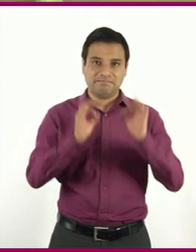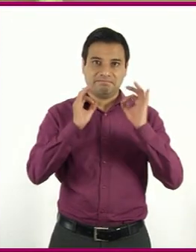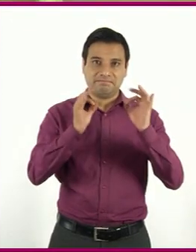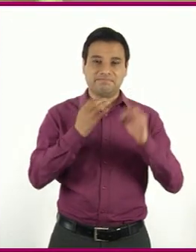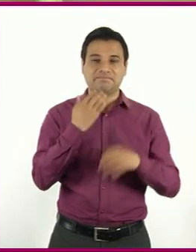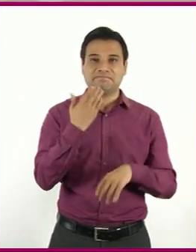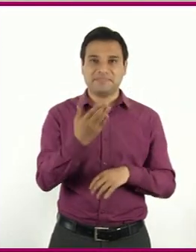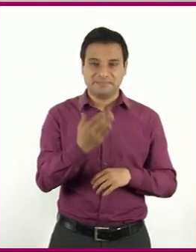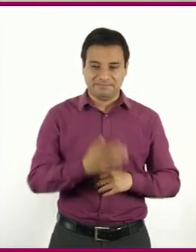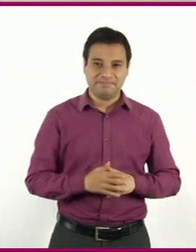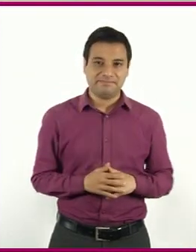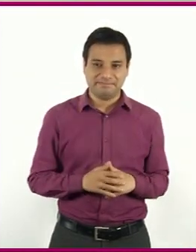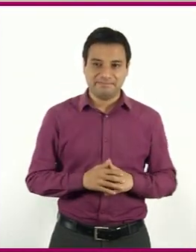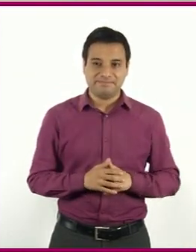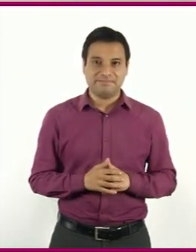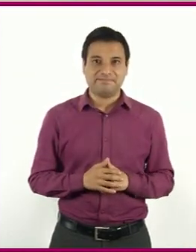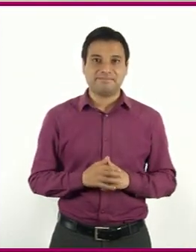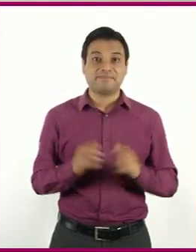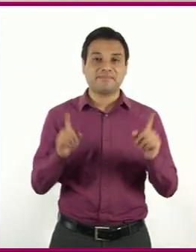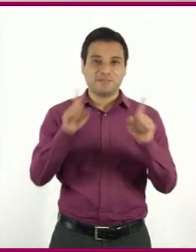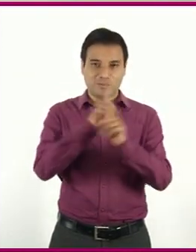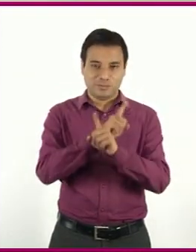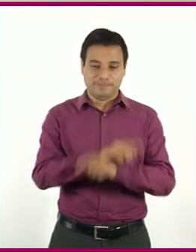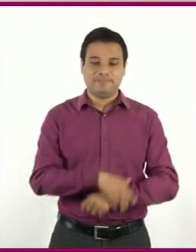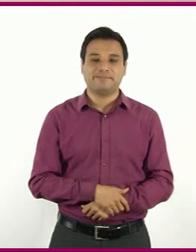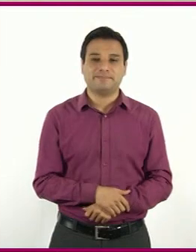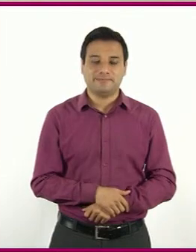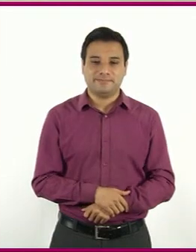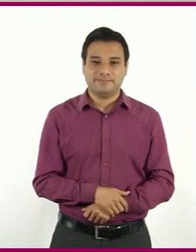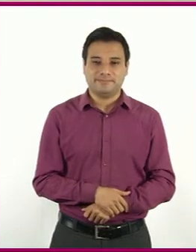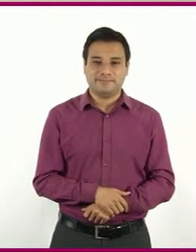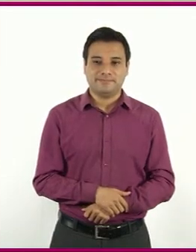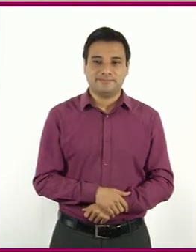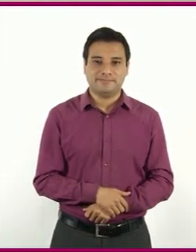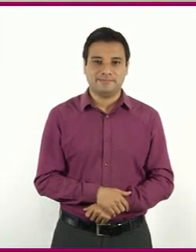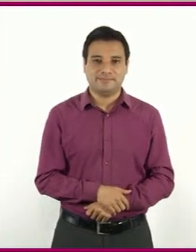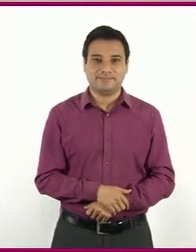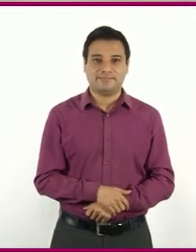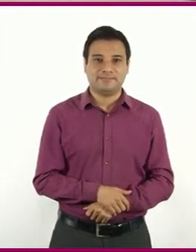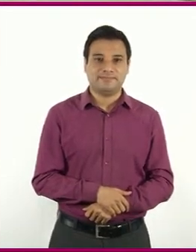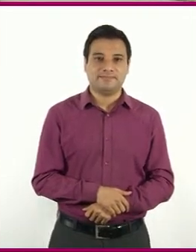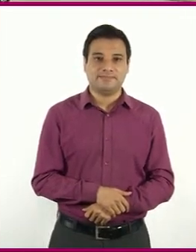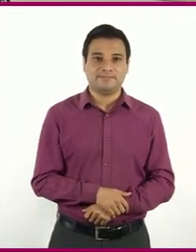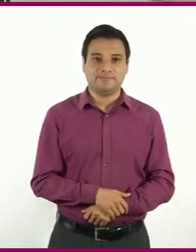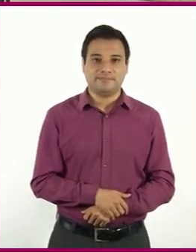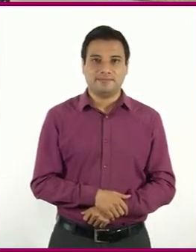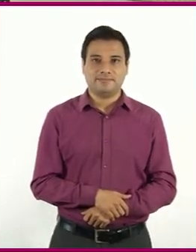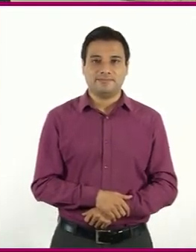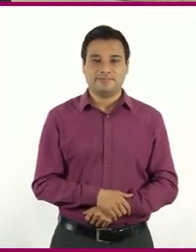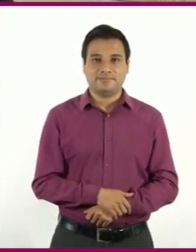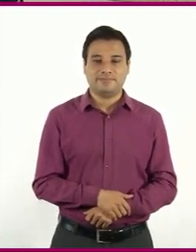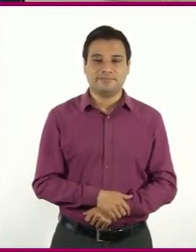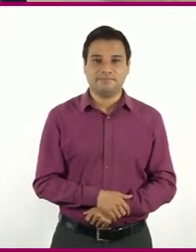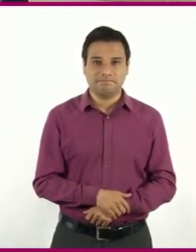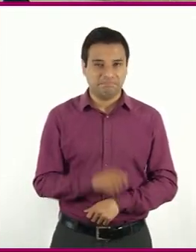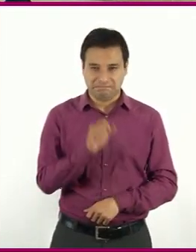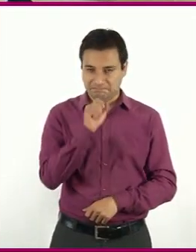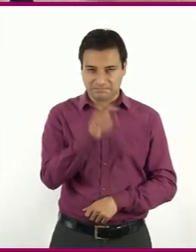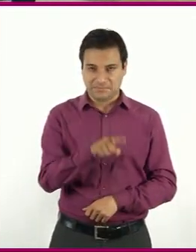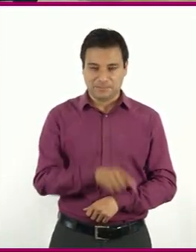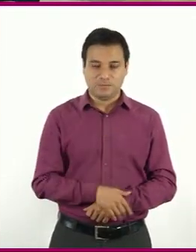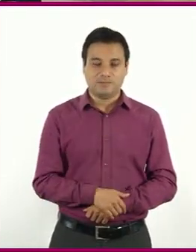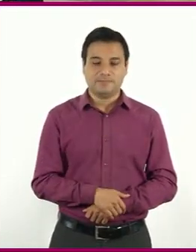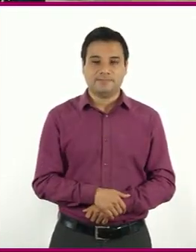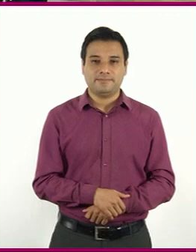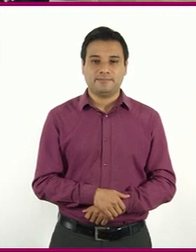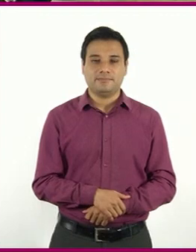Perfecto. Bien, bien hecho. Cambiamos. Uno más. Para pasar a una actividad más. ¿La misma? La misma. ¿Listo?